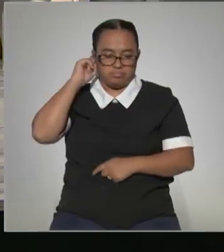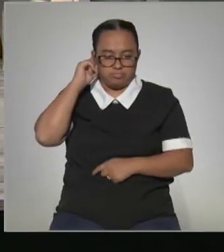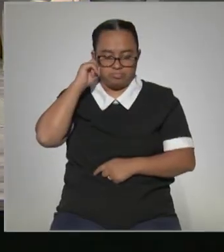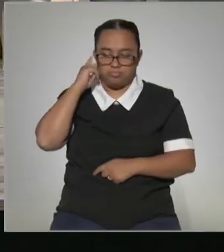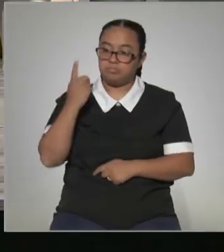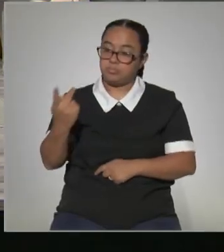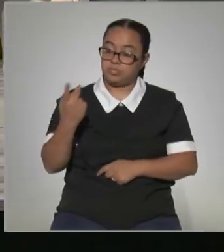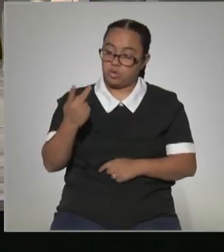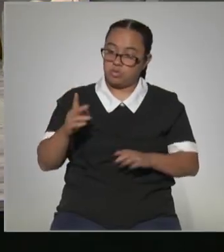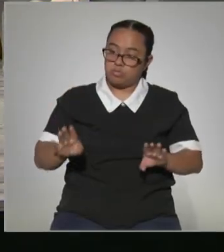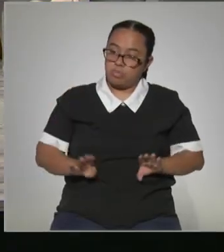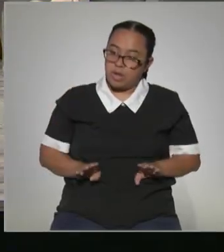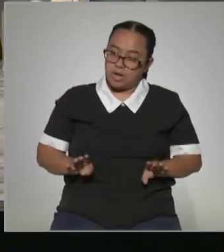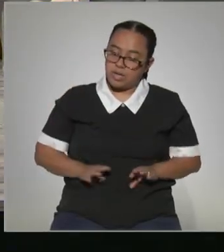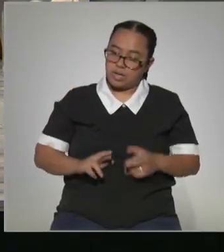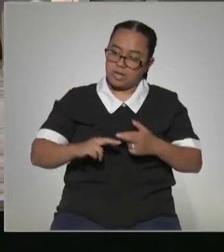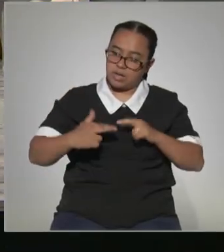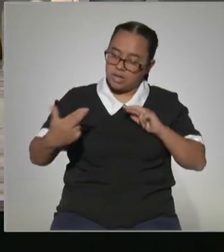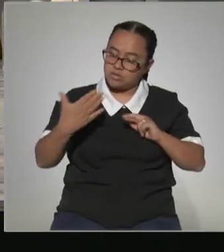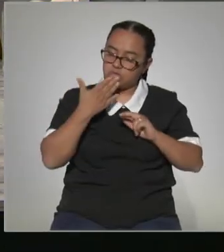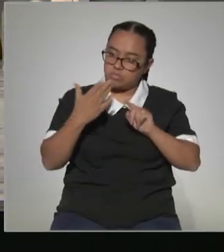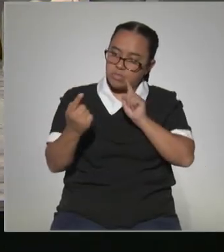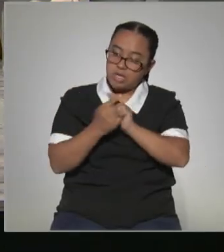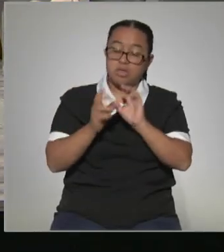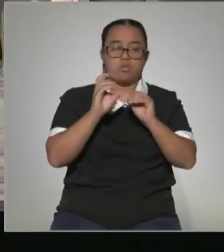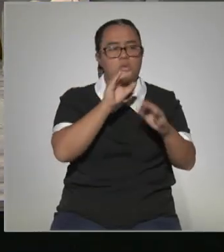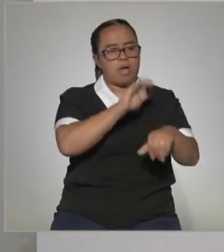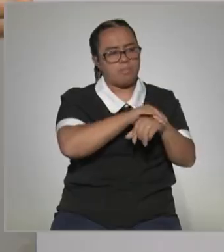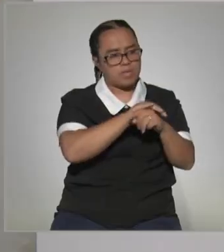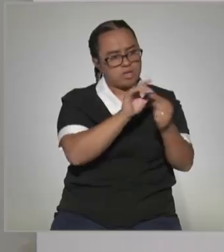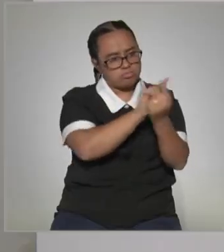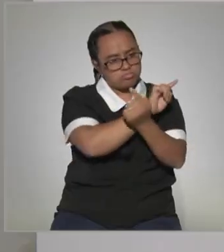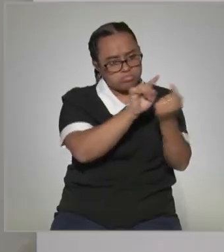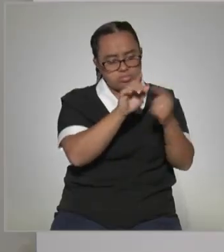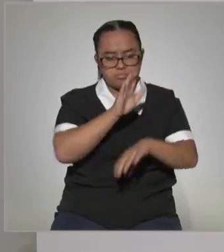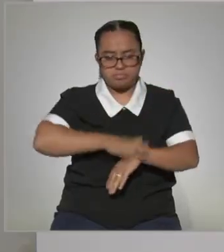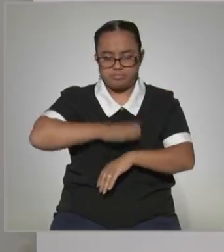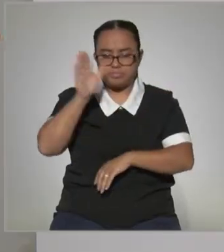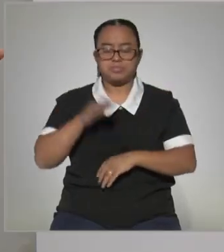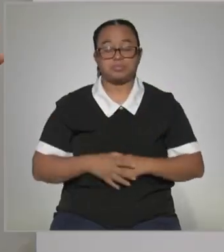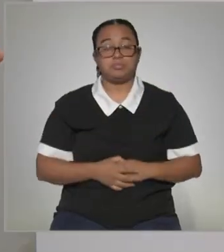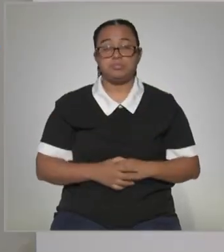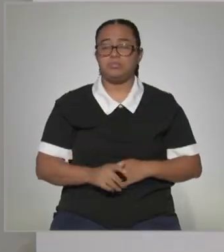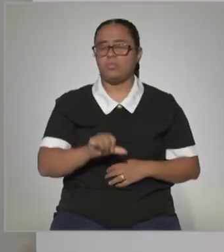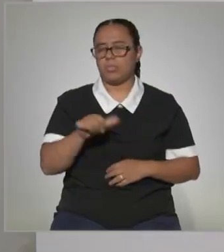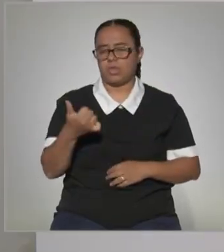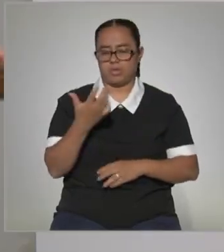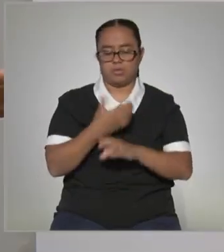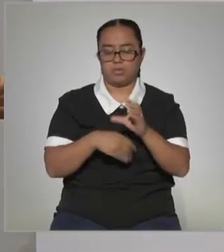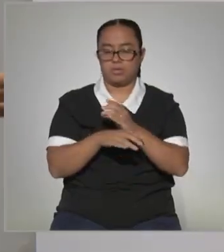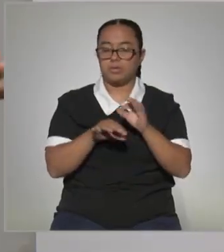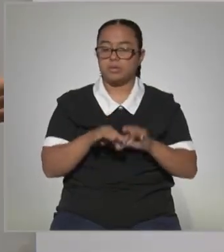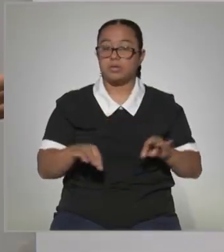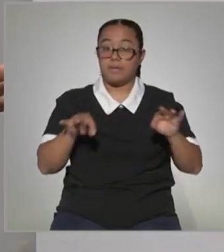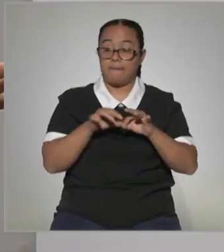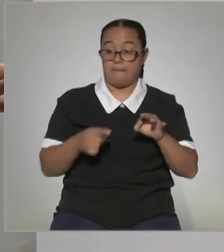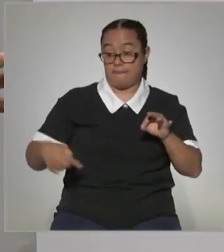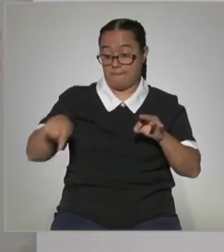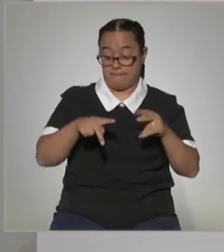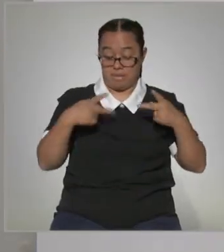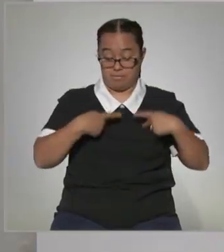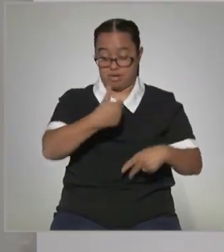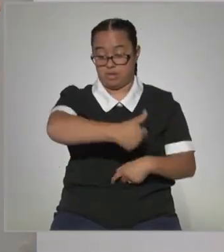¿no? Tener una buena relación de pareja, amigos, etcétera, etcétera. Y otra cosa que creo que es importante, las personas somos muy